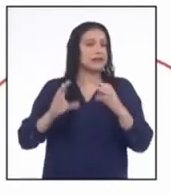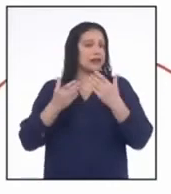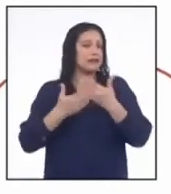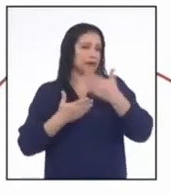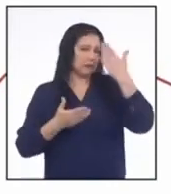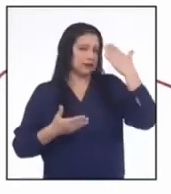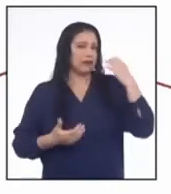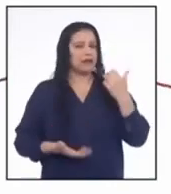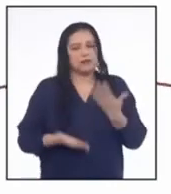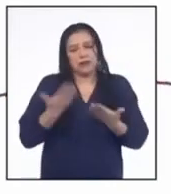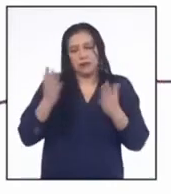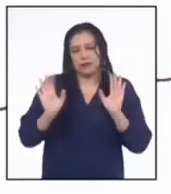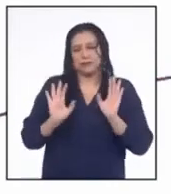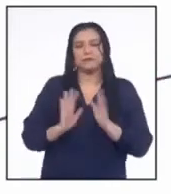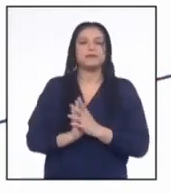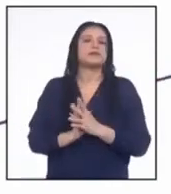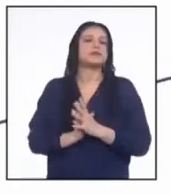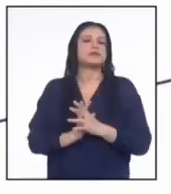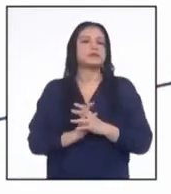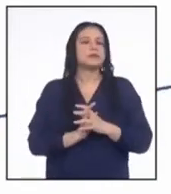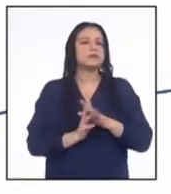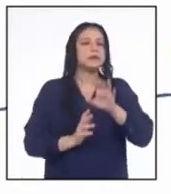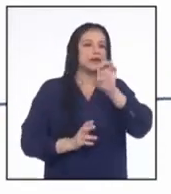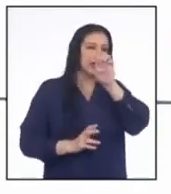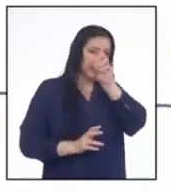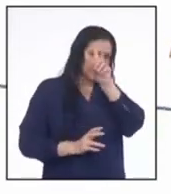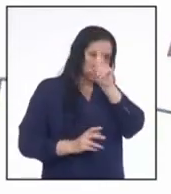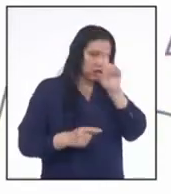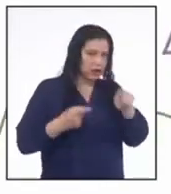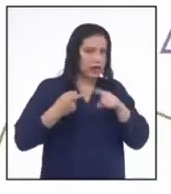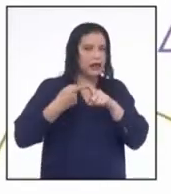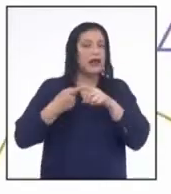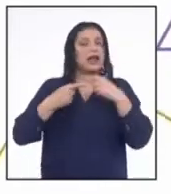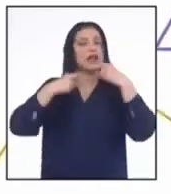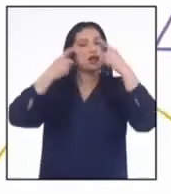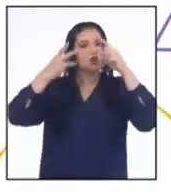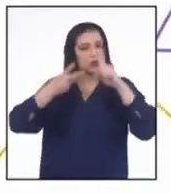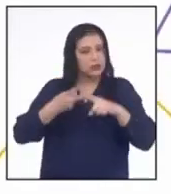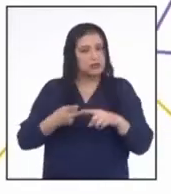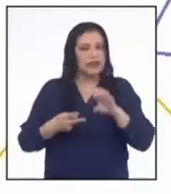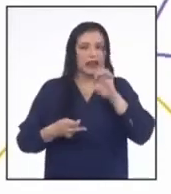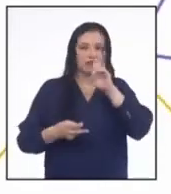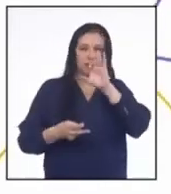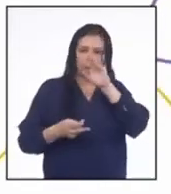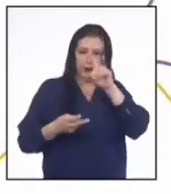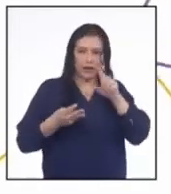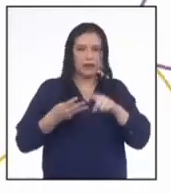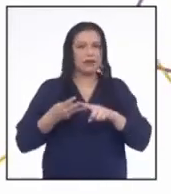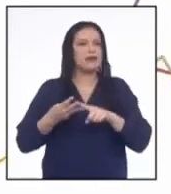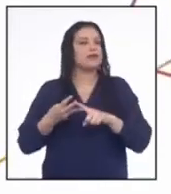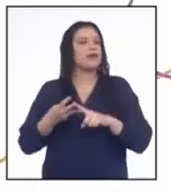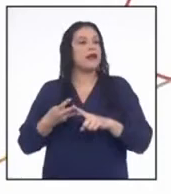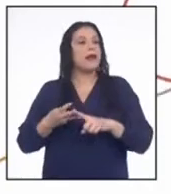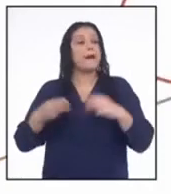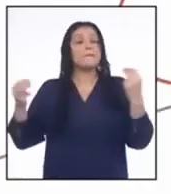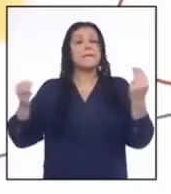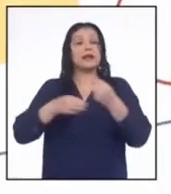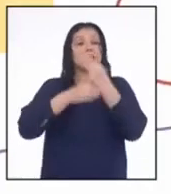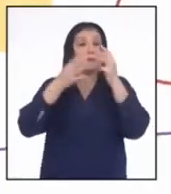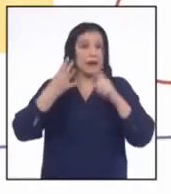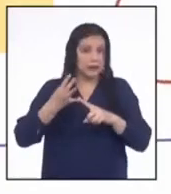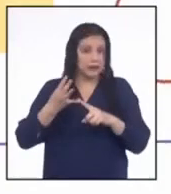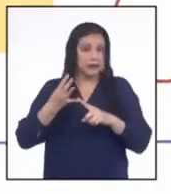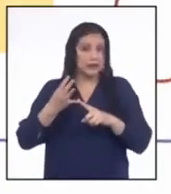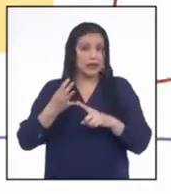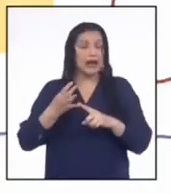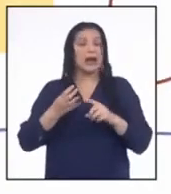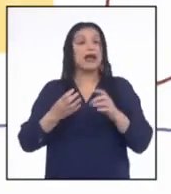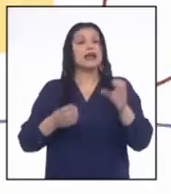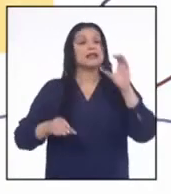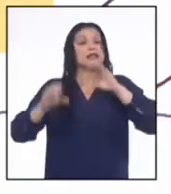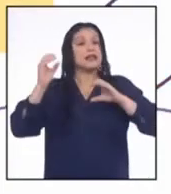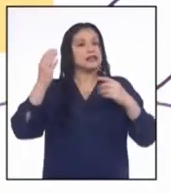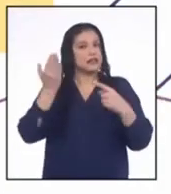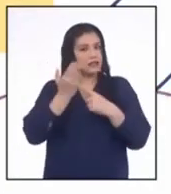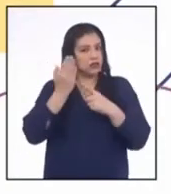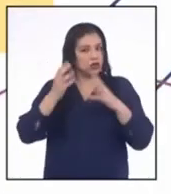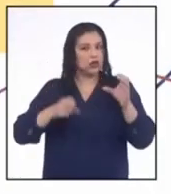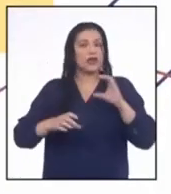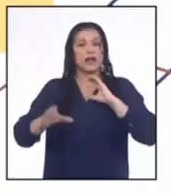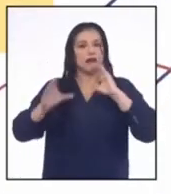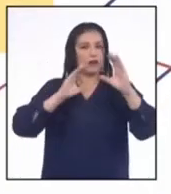trabajadas podría ser editorial, noticias, efemérides, matemática, ciencia y